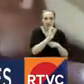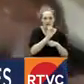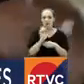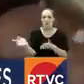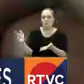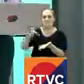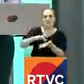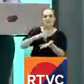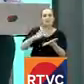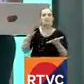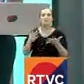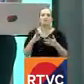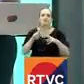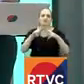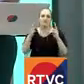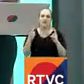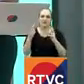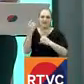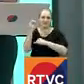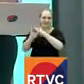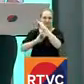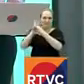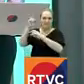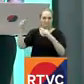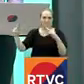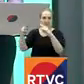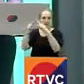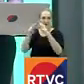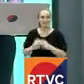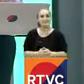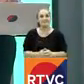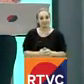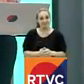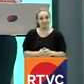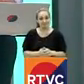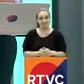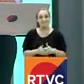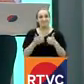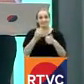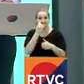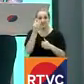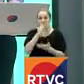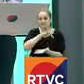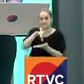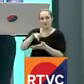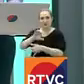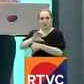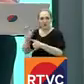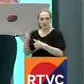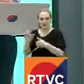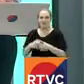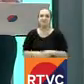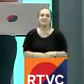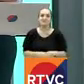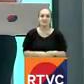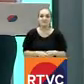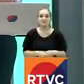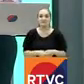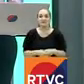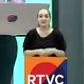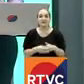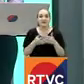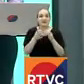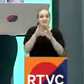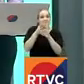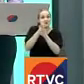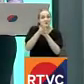internacional en París. Otro evento más para asistir y disfrutar de la costa atlántica. Hasta aquí nuestro